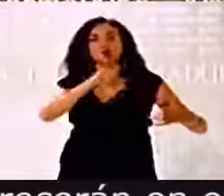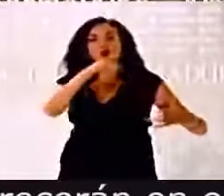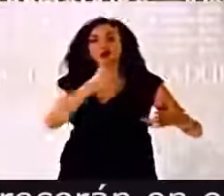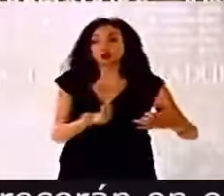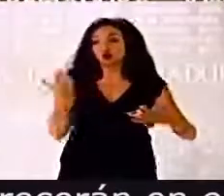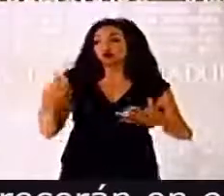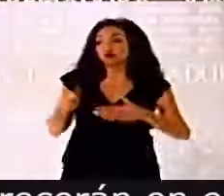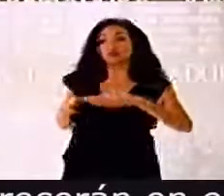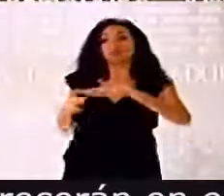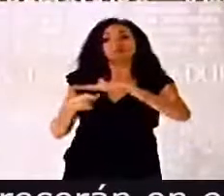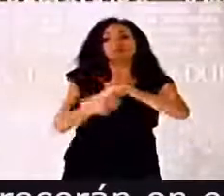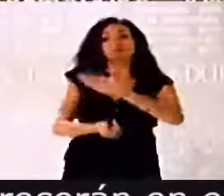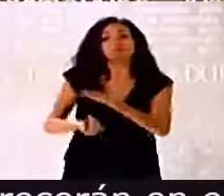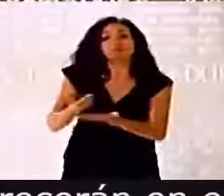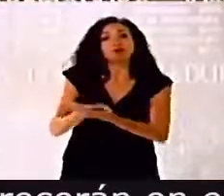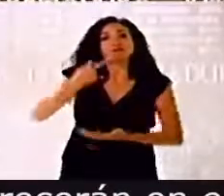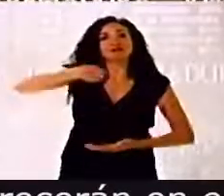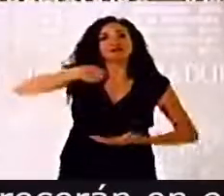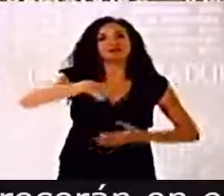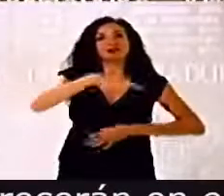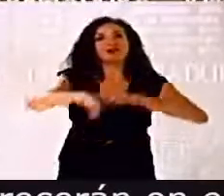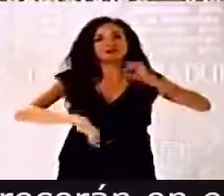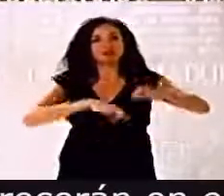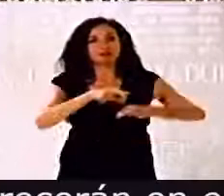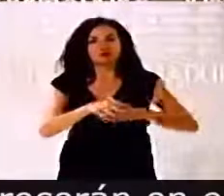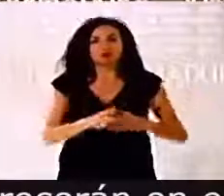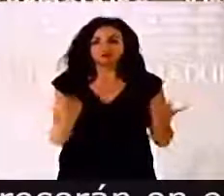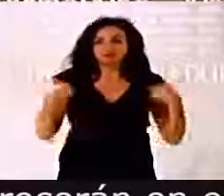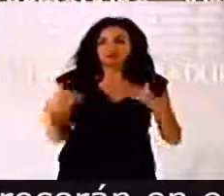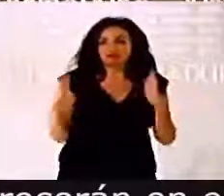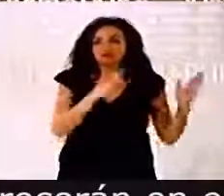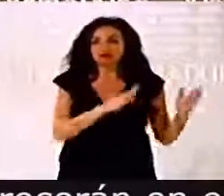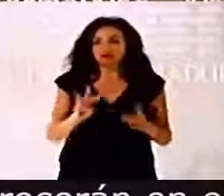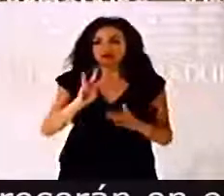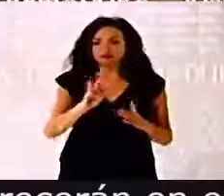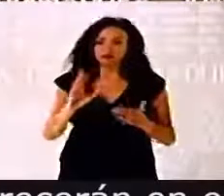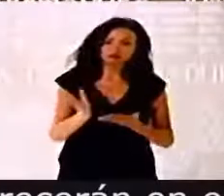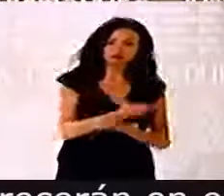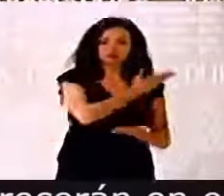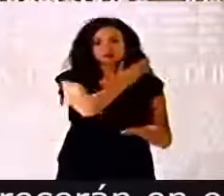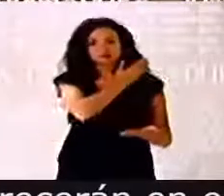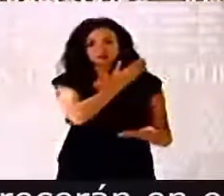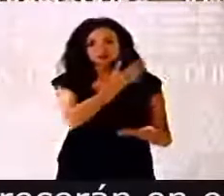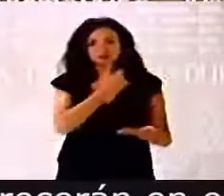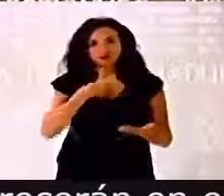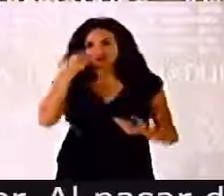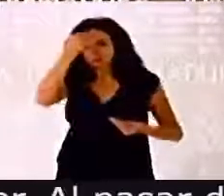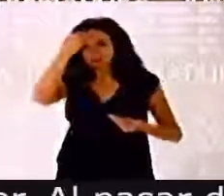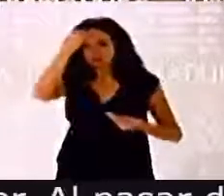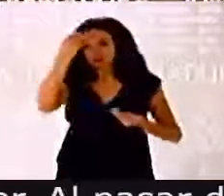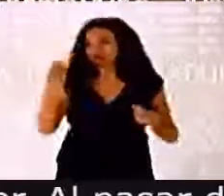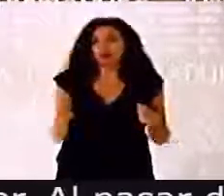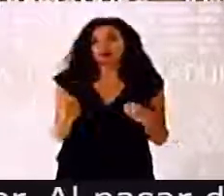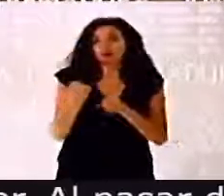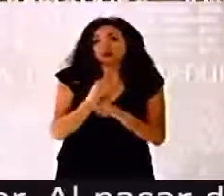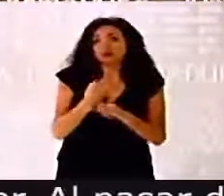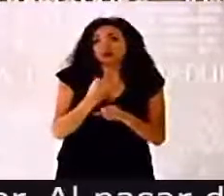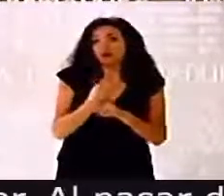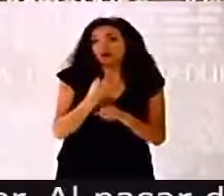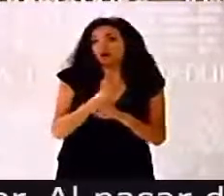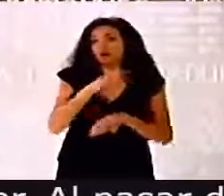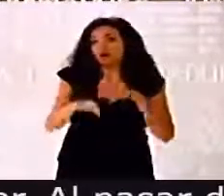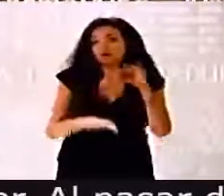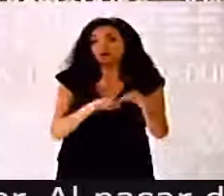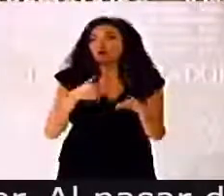propia presidenta de la Cámara. Es decir, una vez que pasemos de fase 3 y entiendo que la actividad parlamentaria, sin meterme yo en el